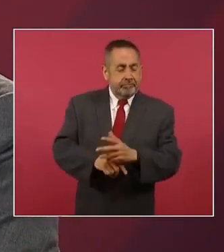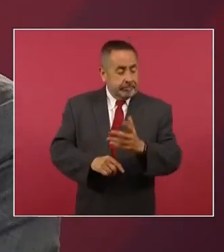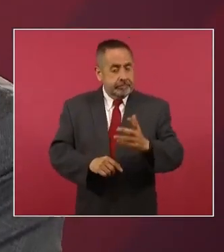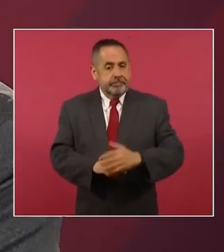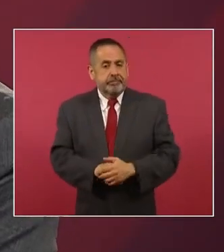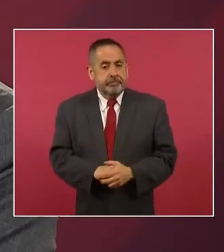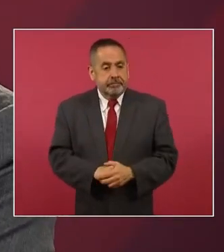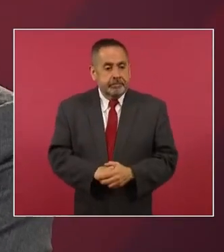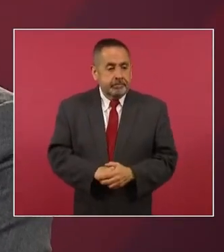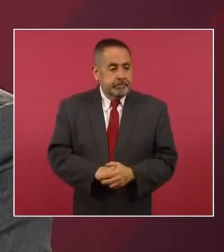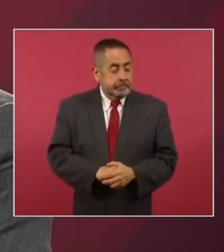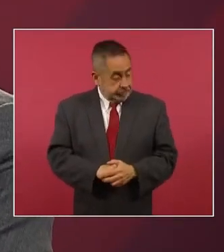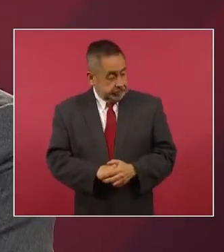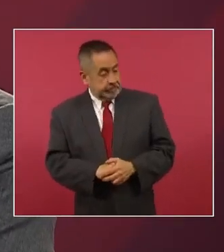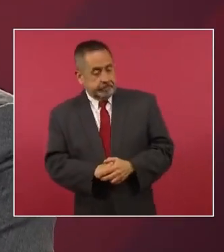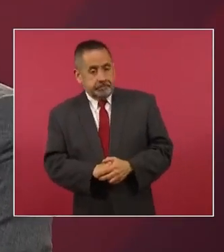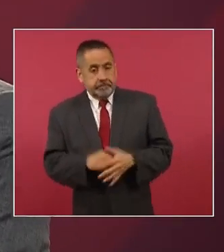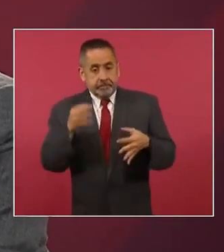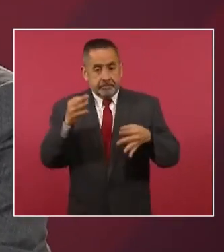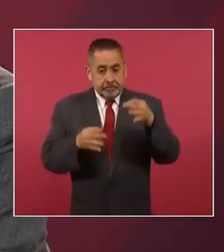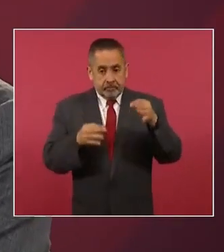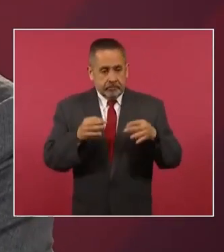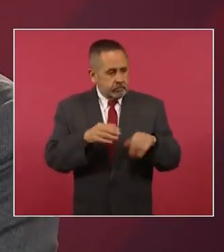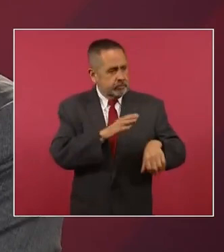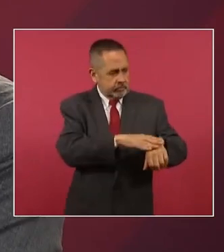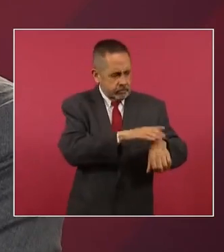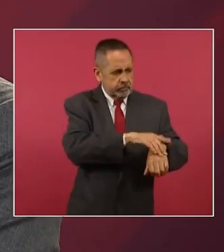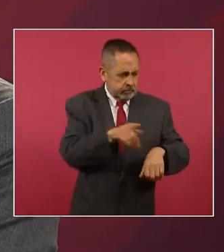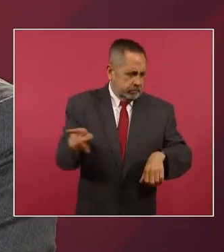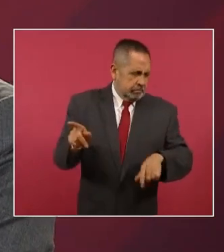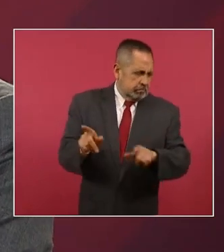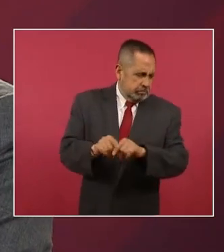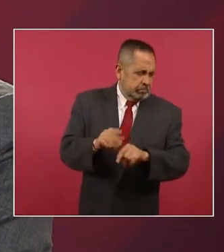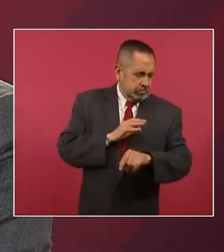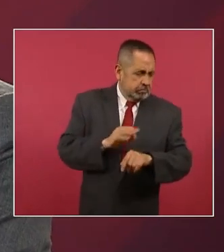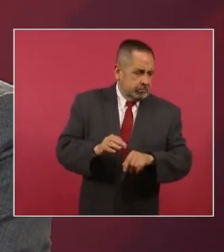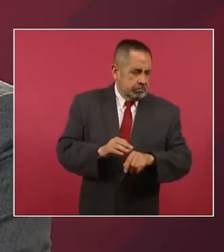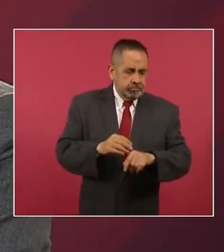Y el tribunal que había argumentado